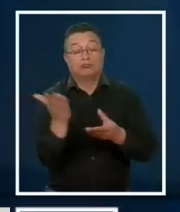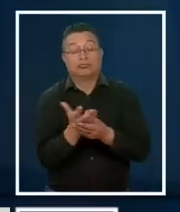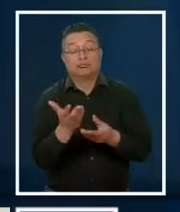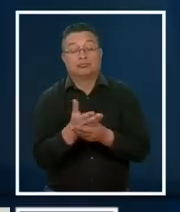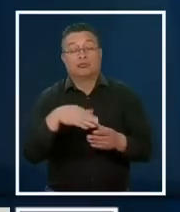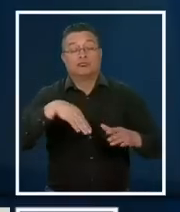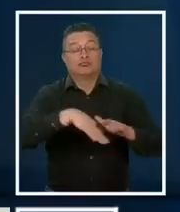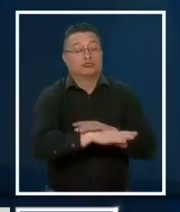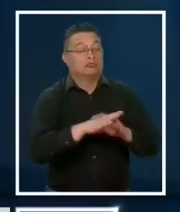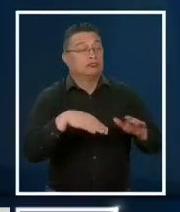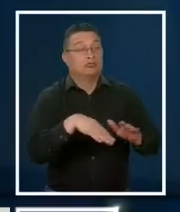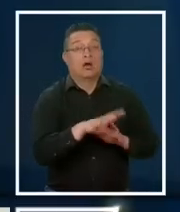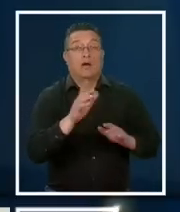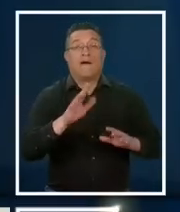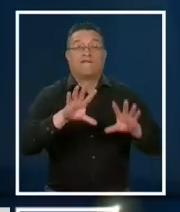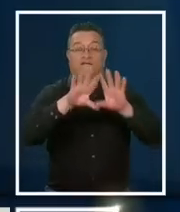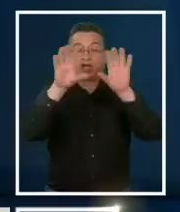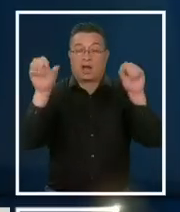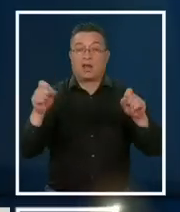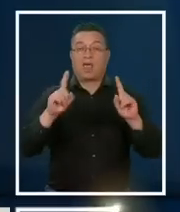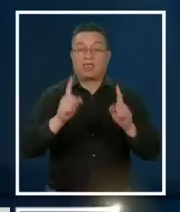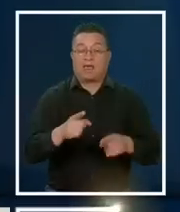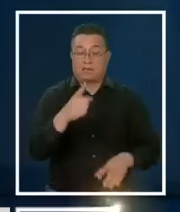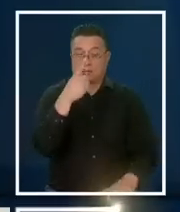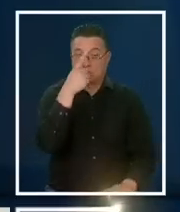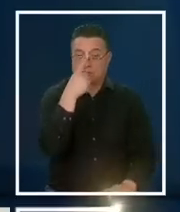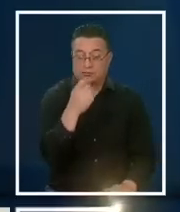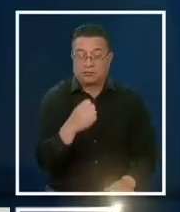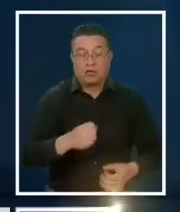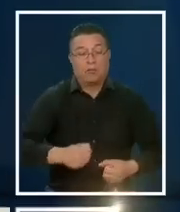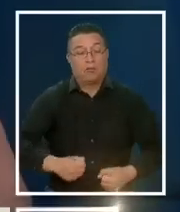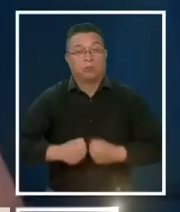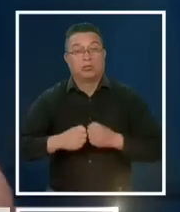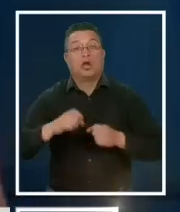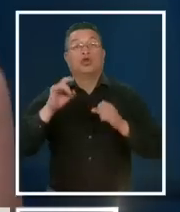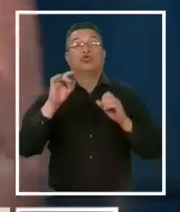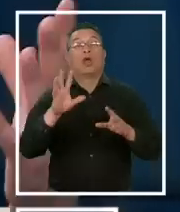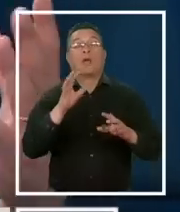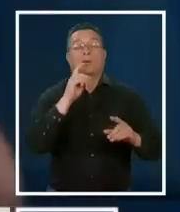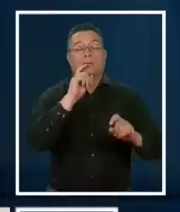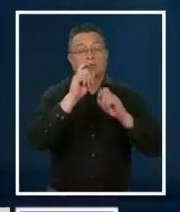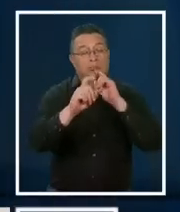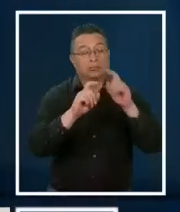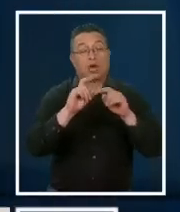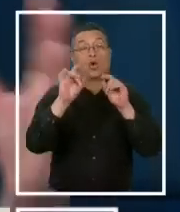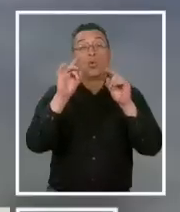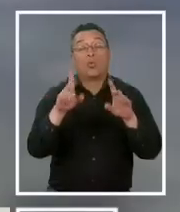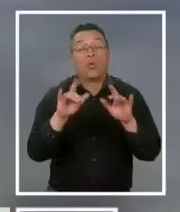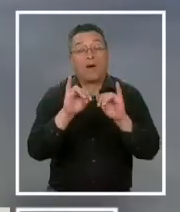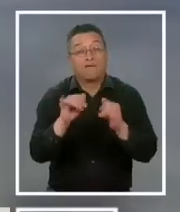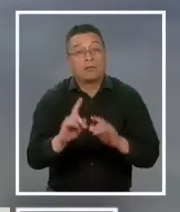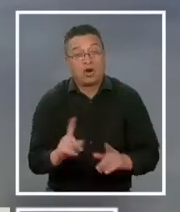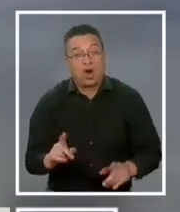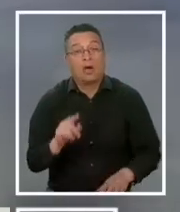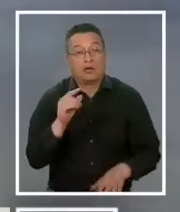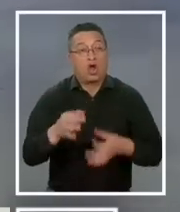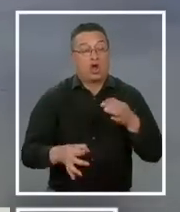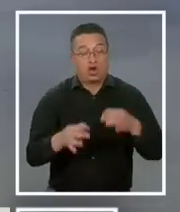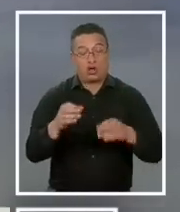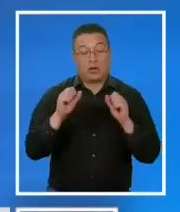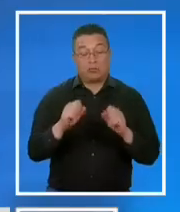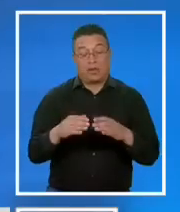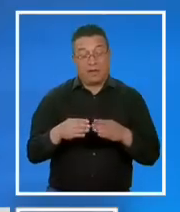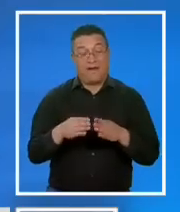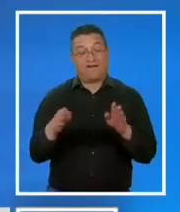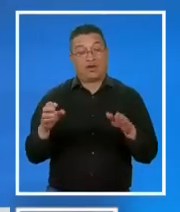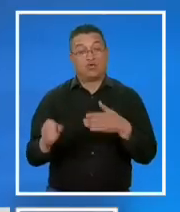se necesita una fiscalía que sea muy sólida no solamente que quiera ser aspavientos sobre un tipo de delito sino que sobre la corte también puede abrir un